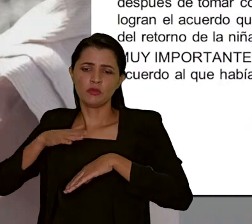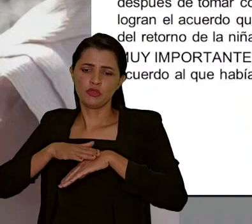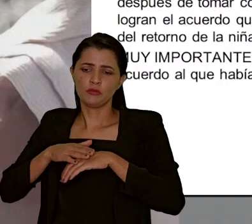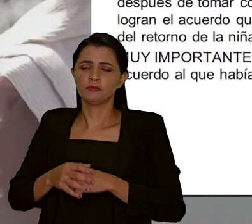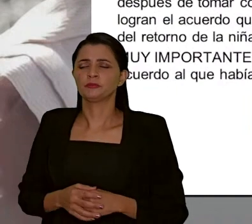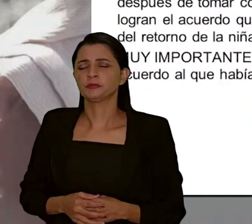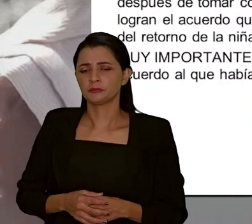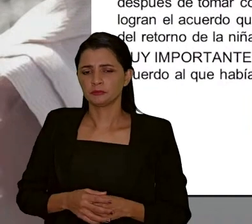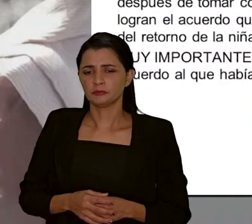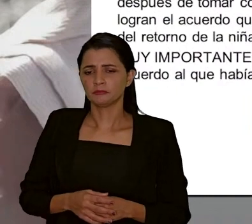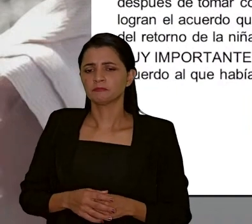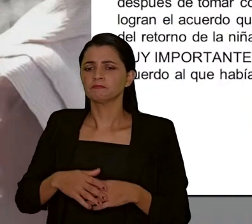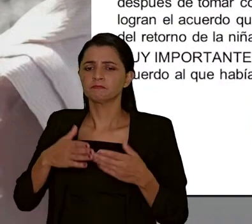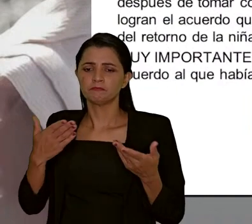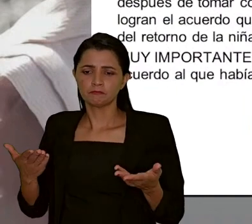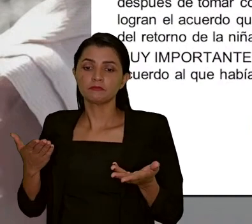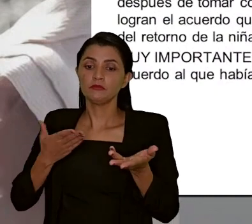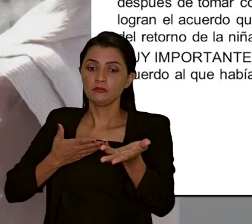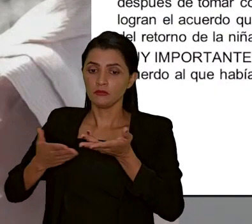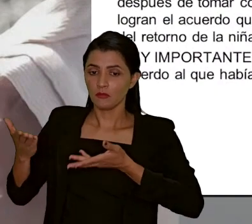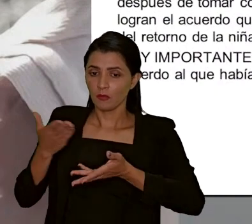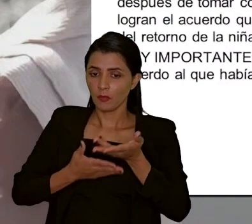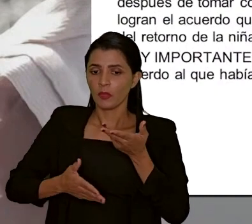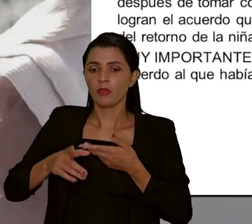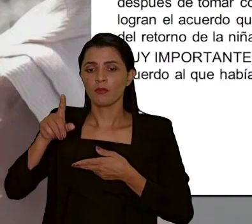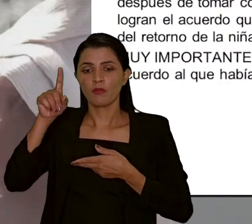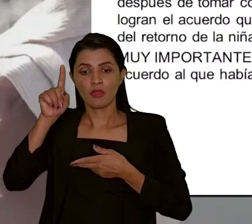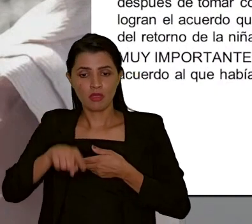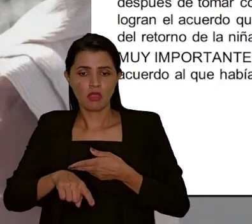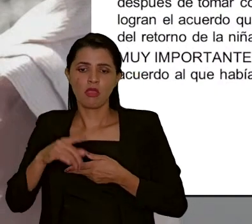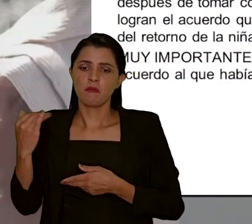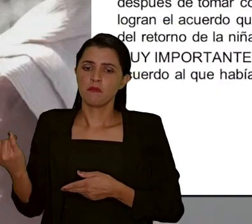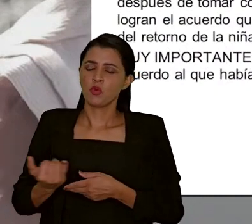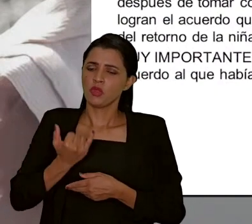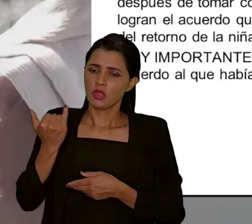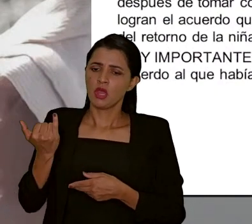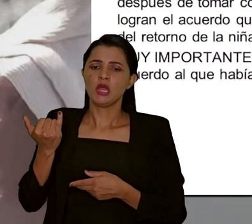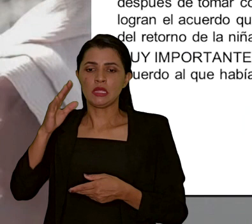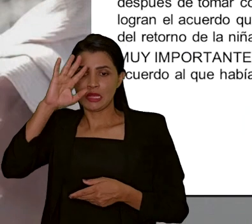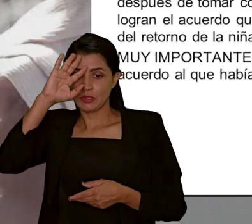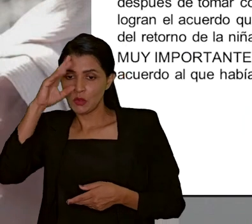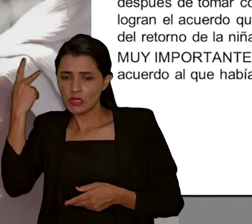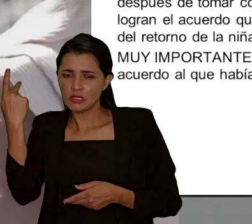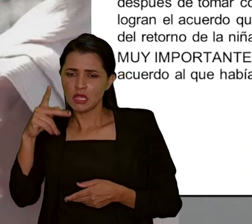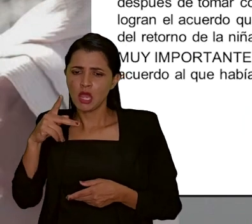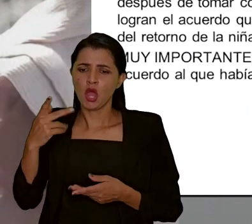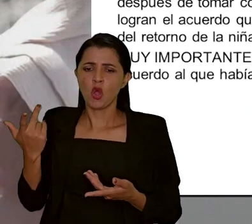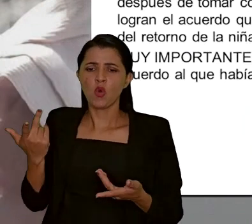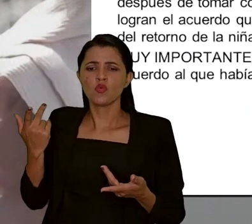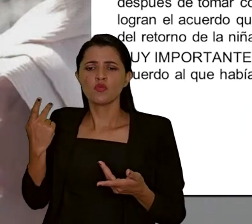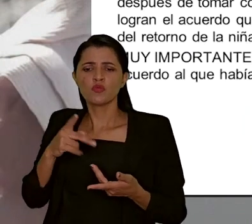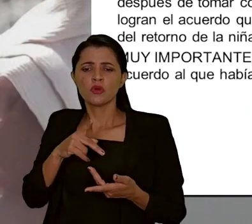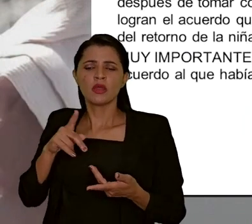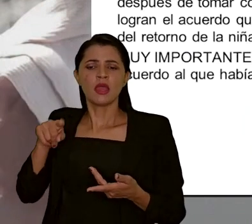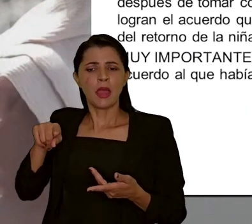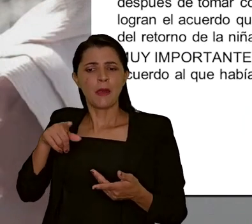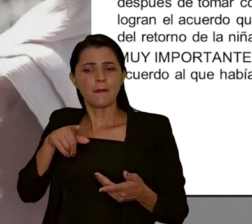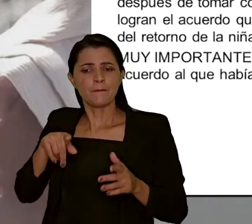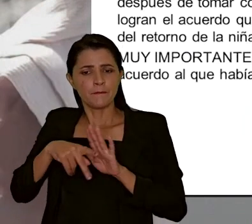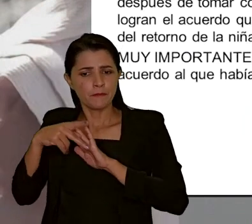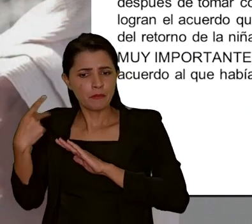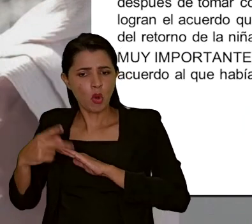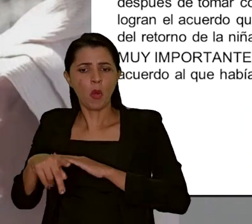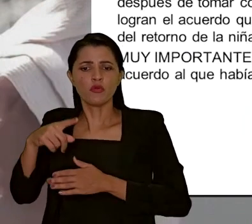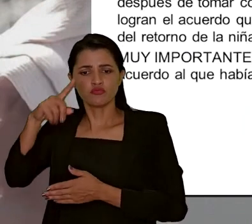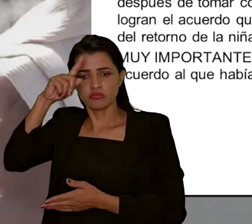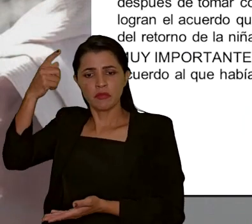Muy importante, la mediación. En la resolución, el juez exhorta a las partes al cumplimiento de esta sentencia. y evitar a la